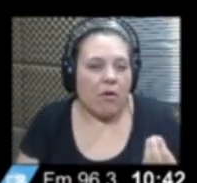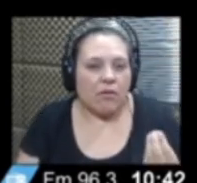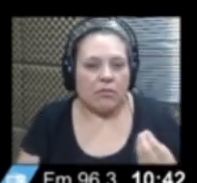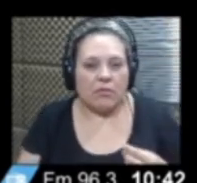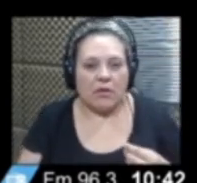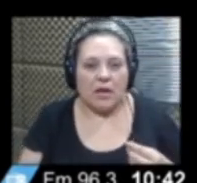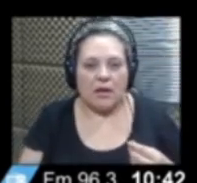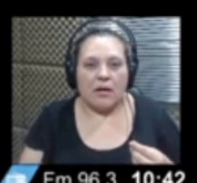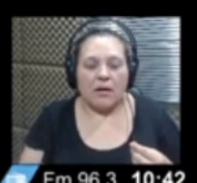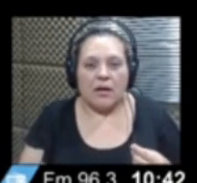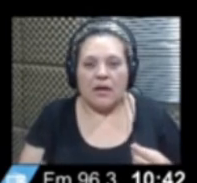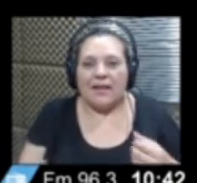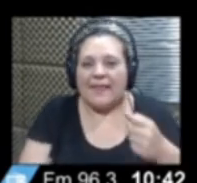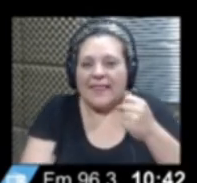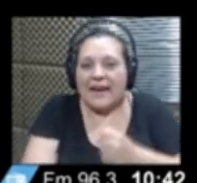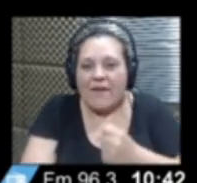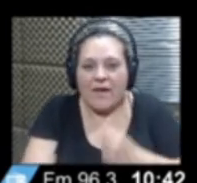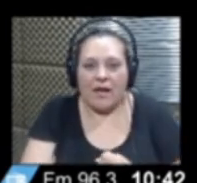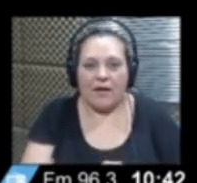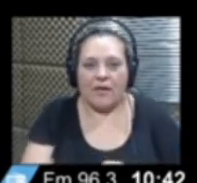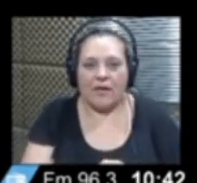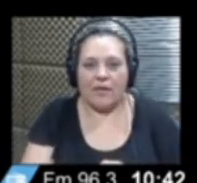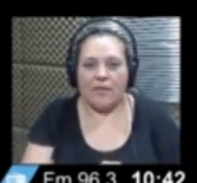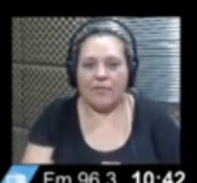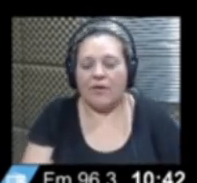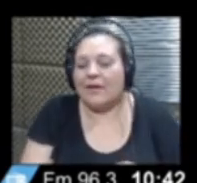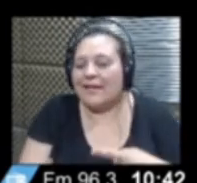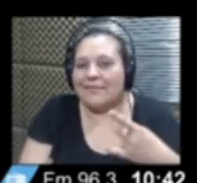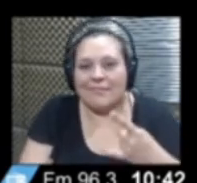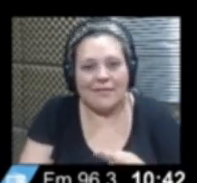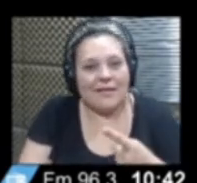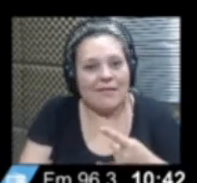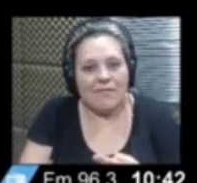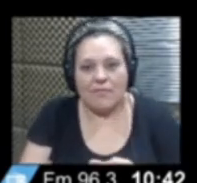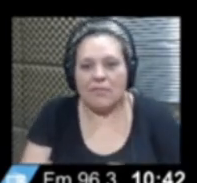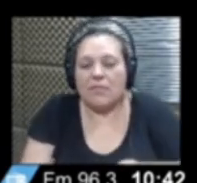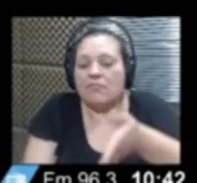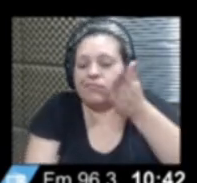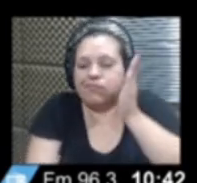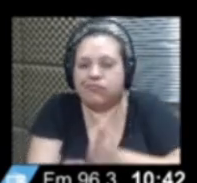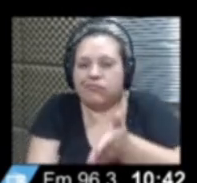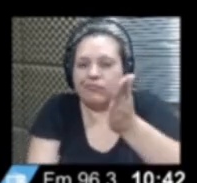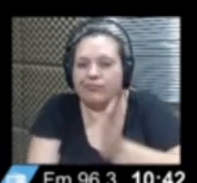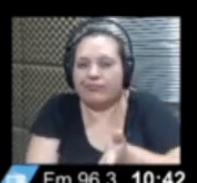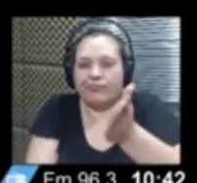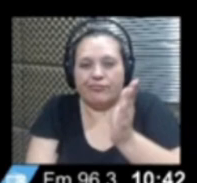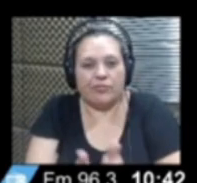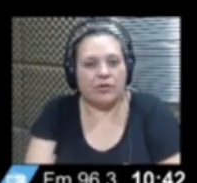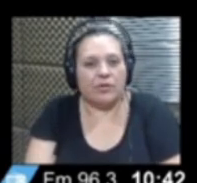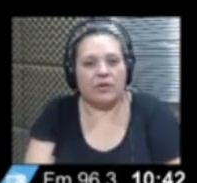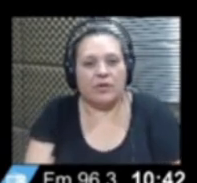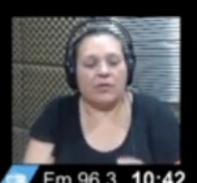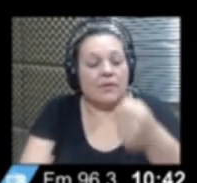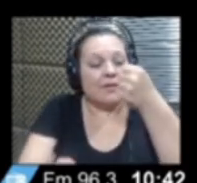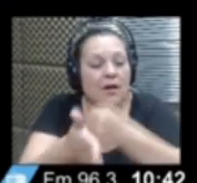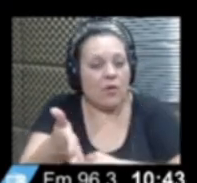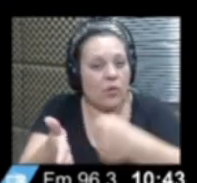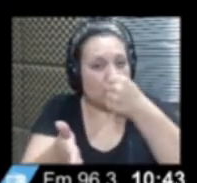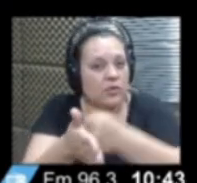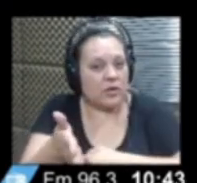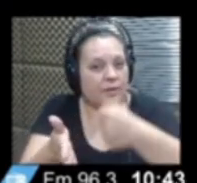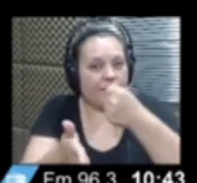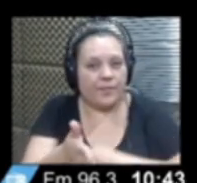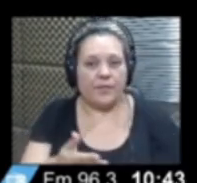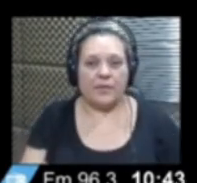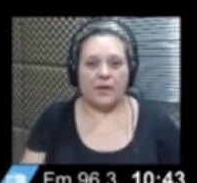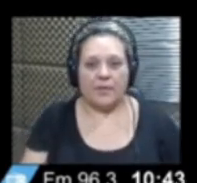por empezar la lucha que hoy se continúa, pero, repito, se